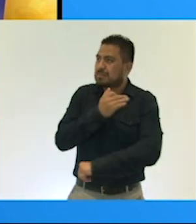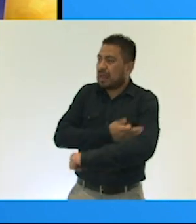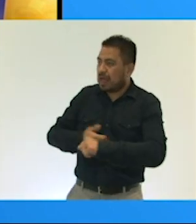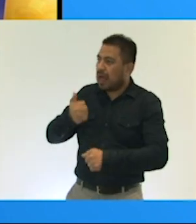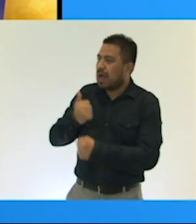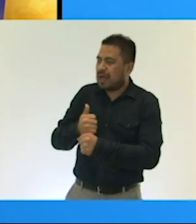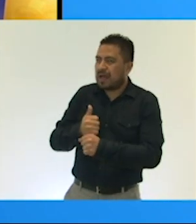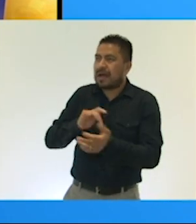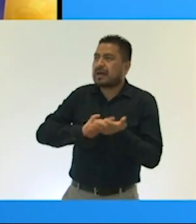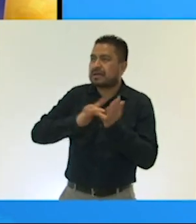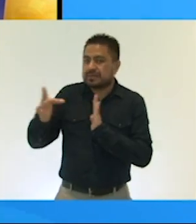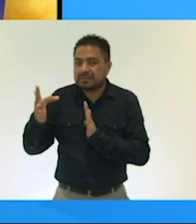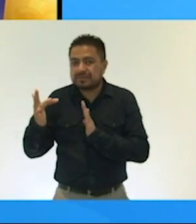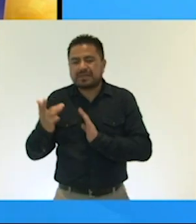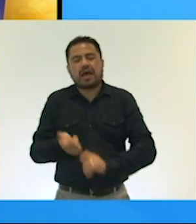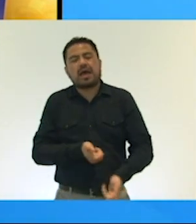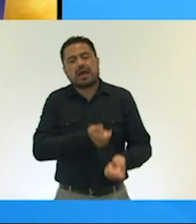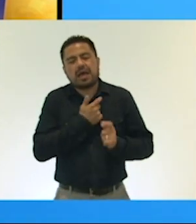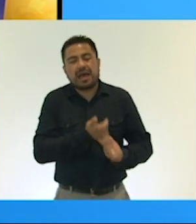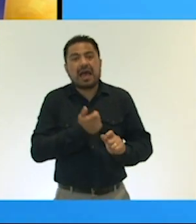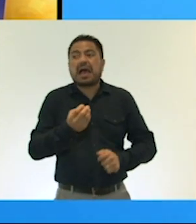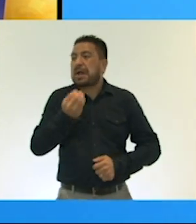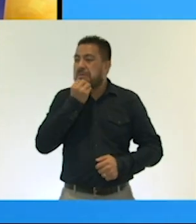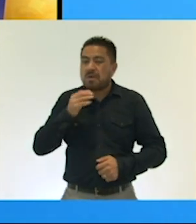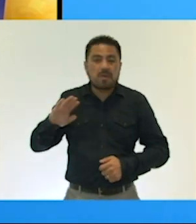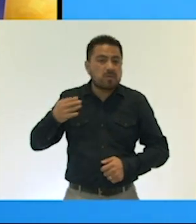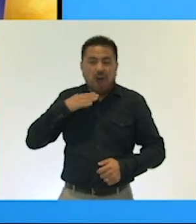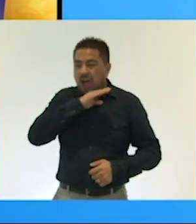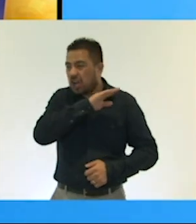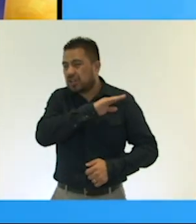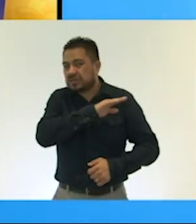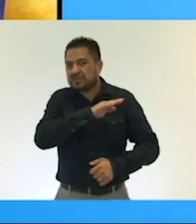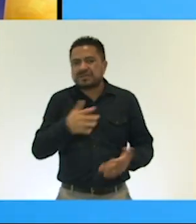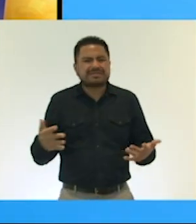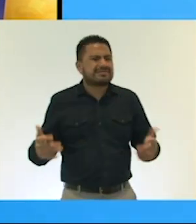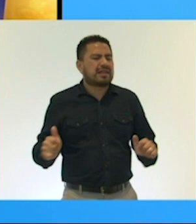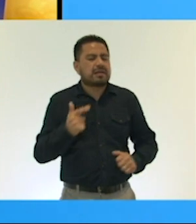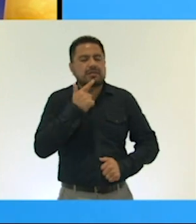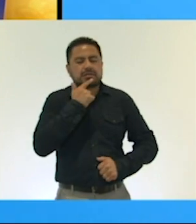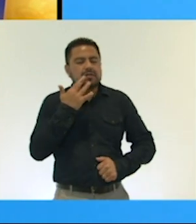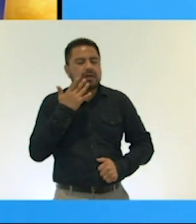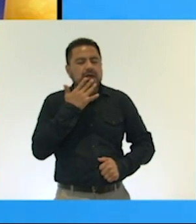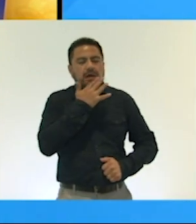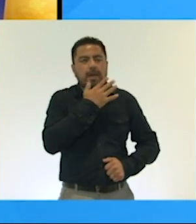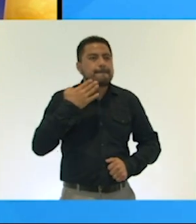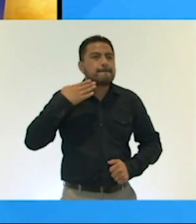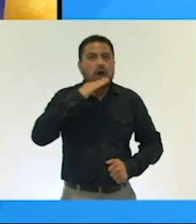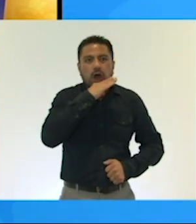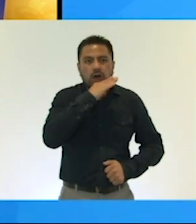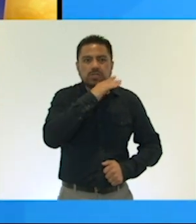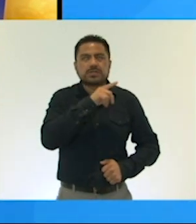gracias. Vamos a comer pozole. Ay, ya estoy saboreando ese pozole, mira.